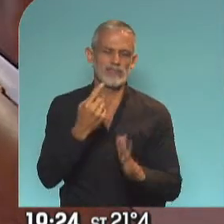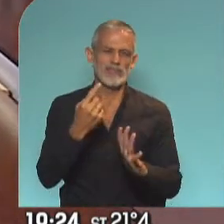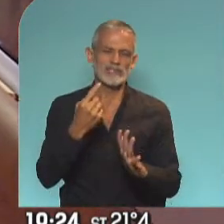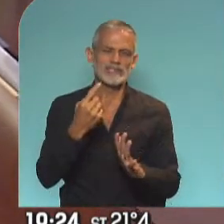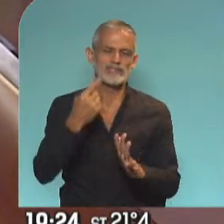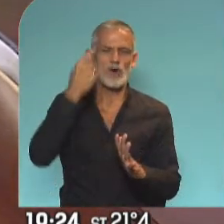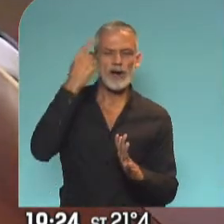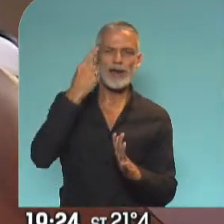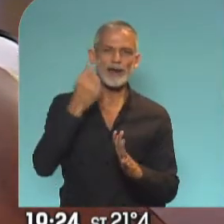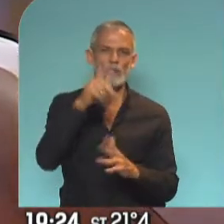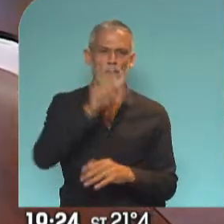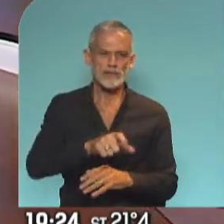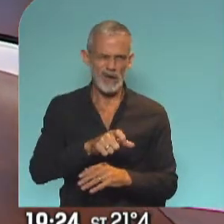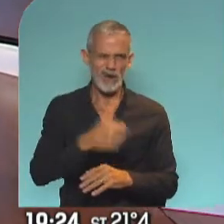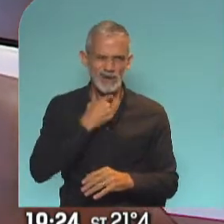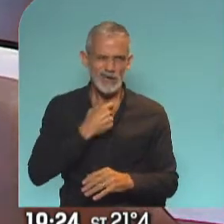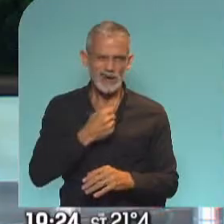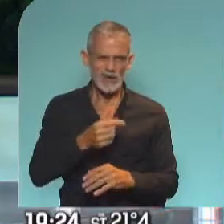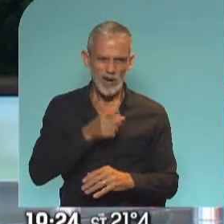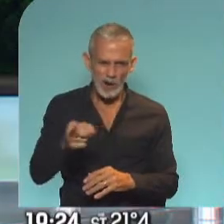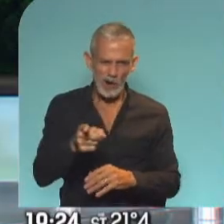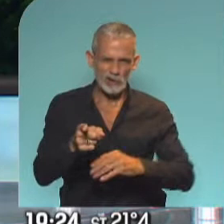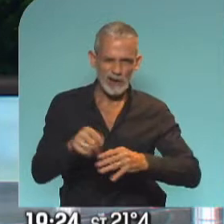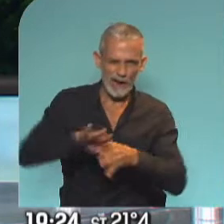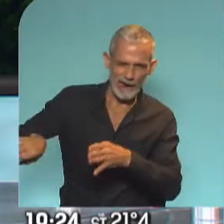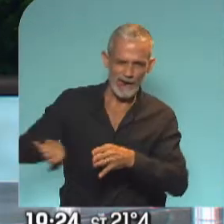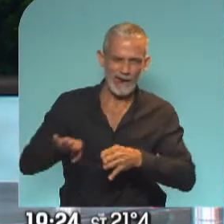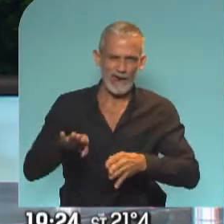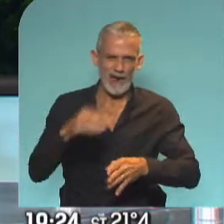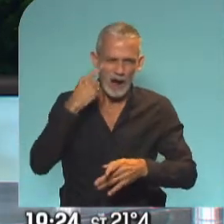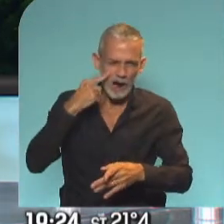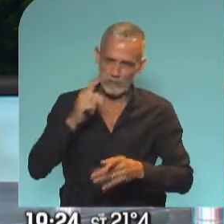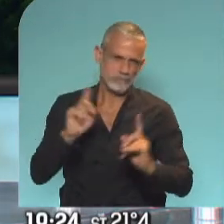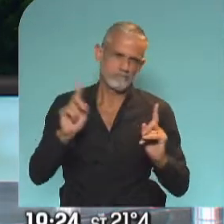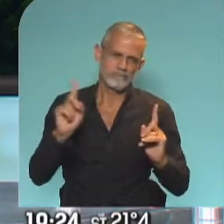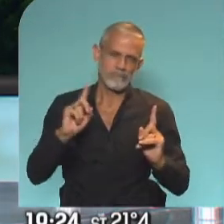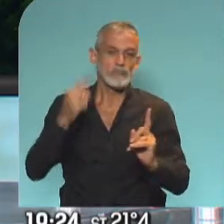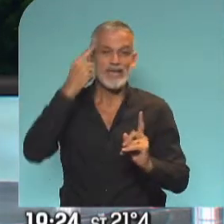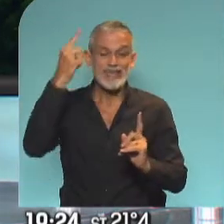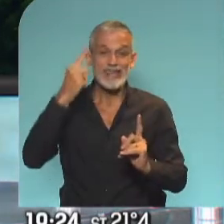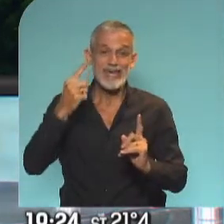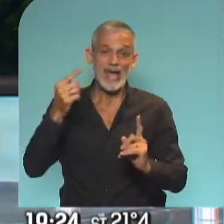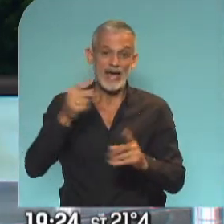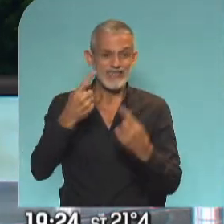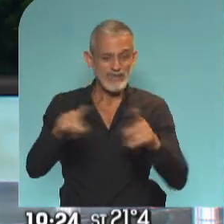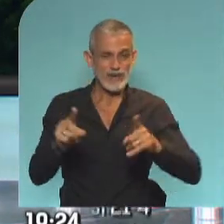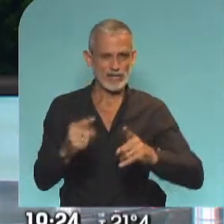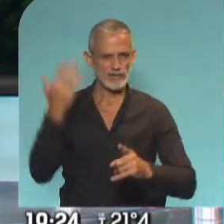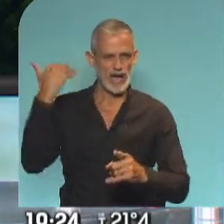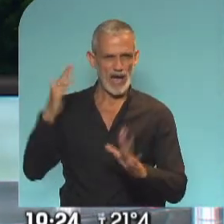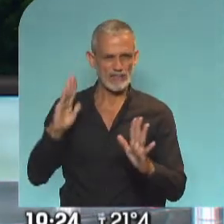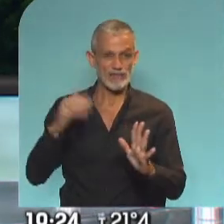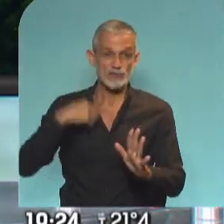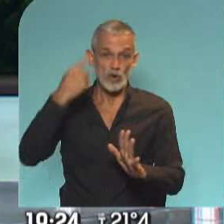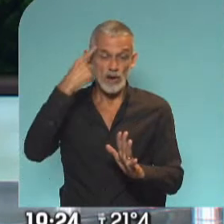puede creer que alguien quiere que esos chicos queden rezagados. Hay hoy una iniciativa distinta a la de hace algunos meses. No creo que